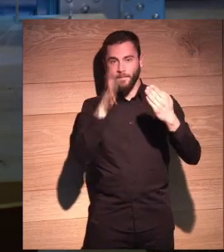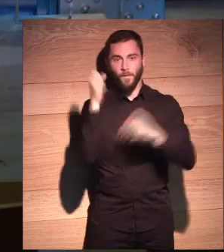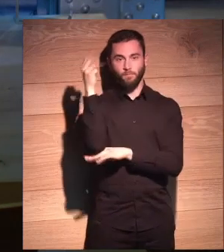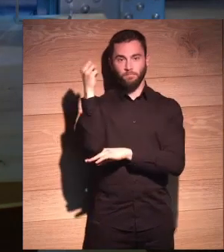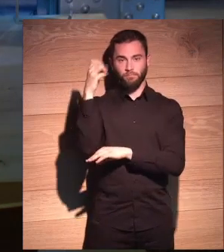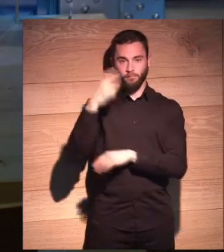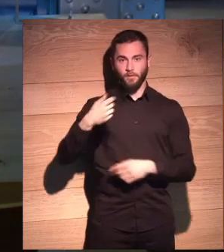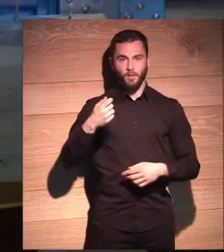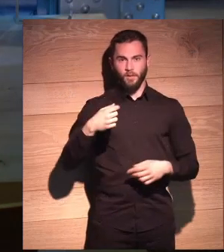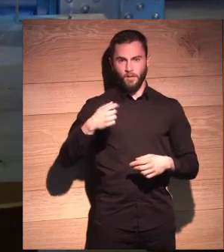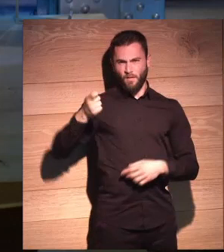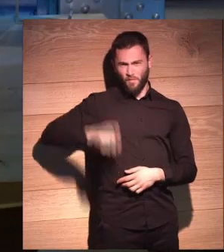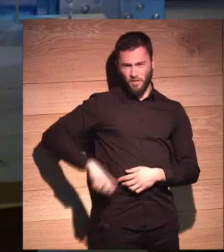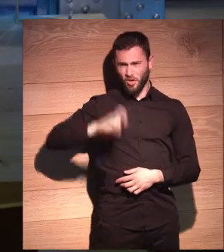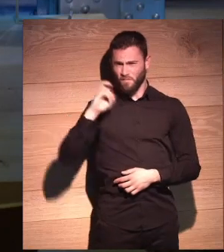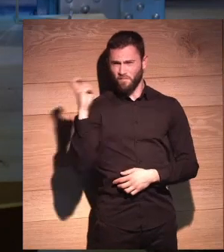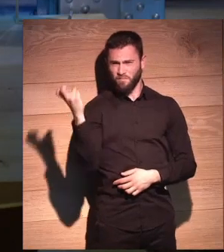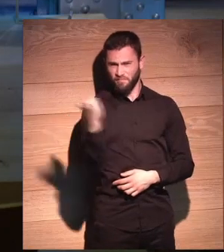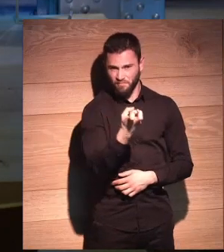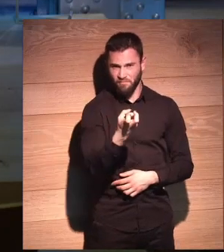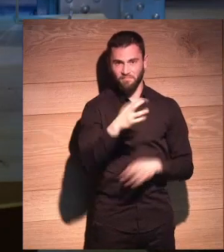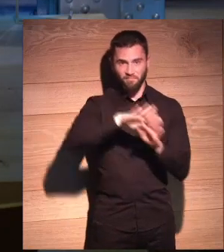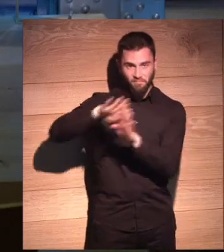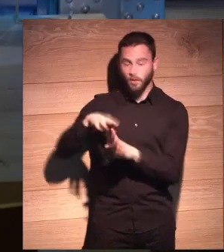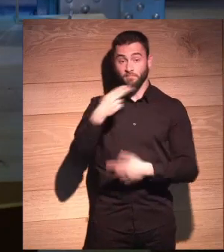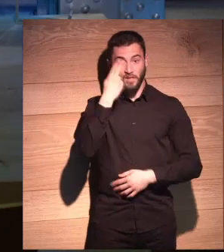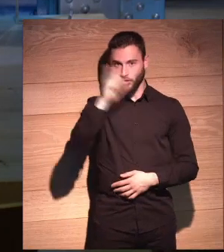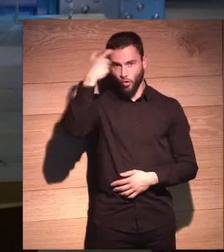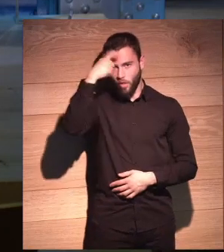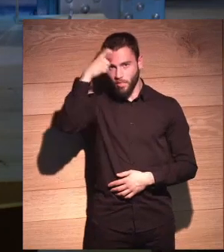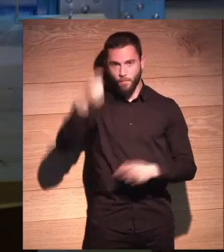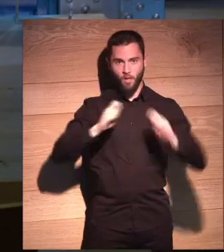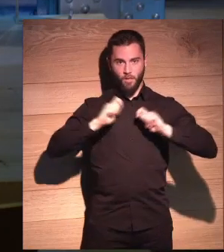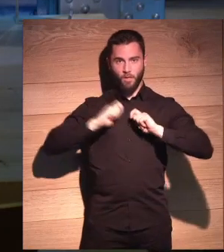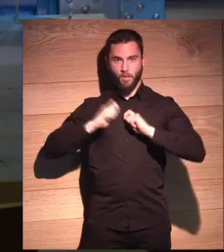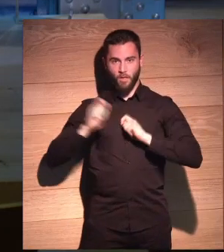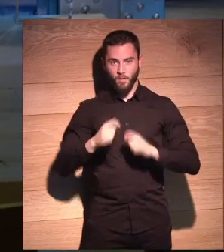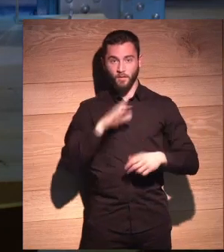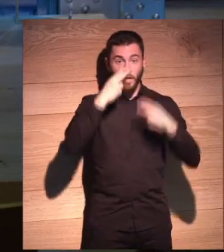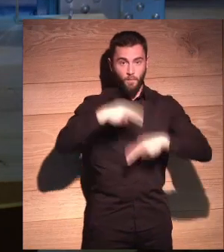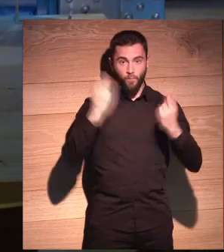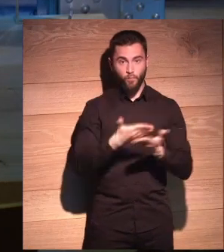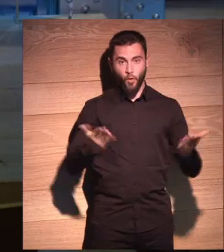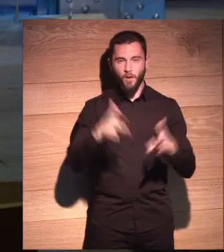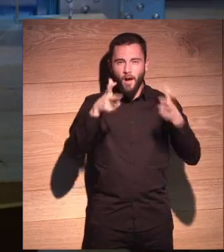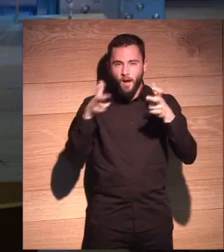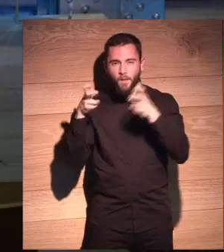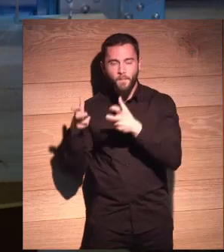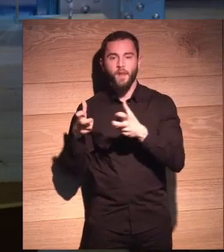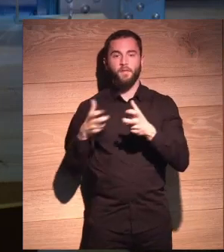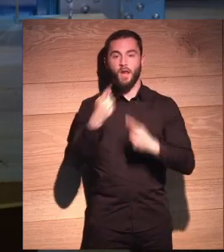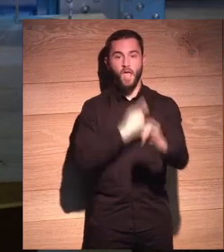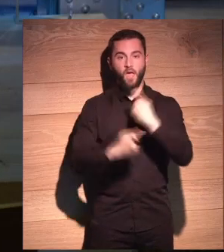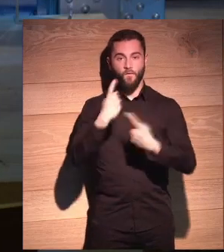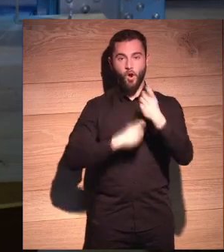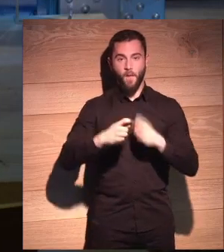temática multidisciplinar, es muy interesante todos los conceptos que estáis dando, porque al final nosotros desde el público tenemos que percibir un poquito de